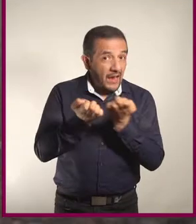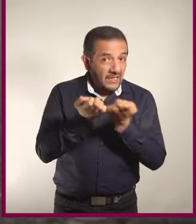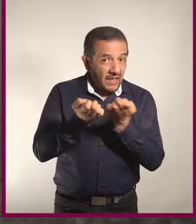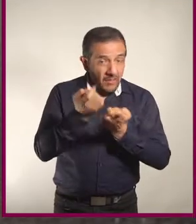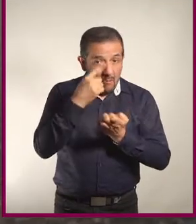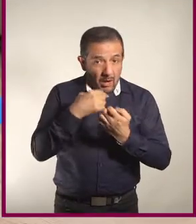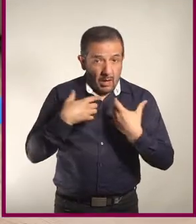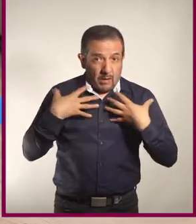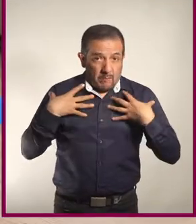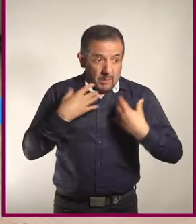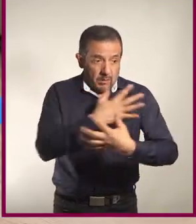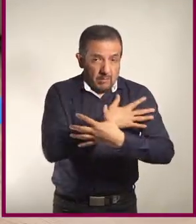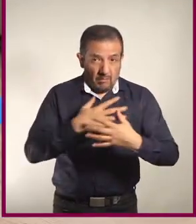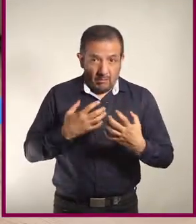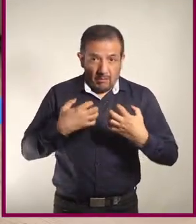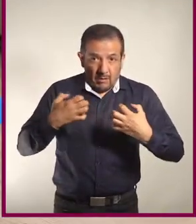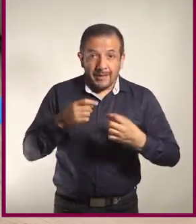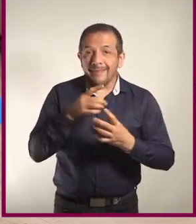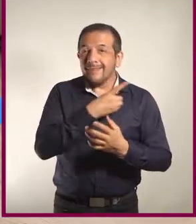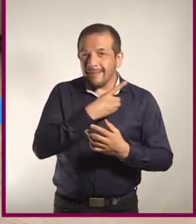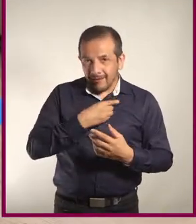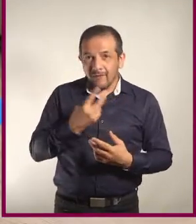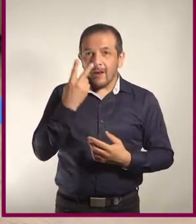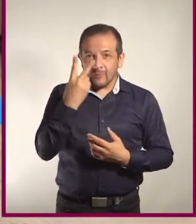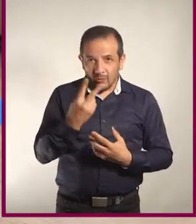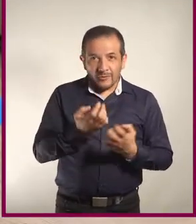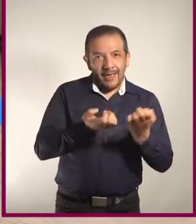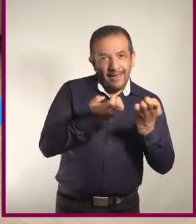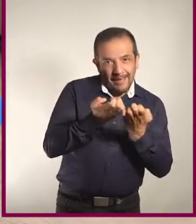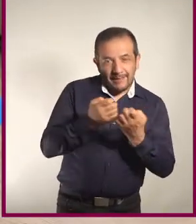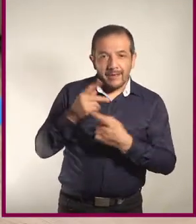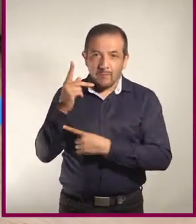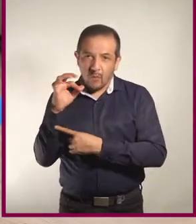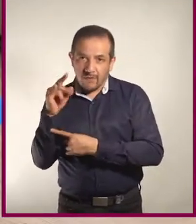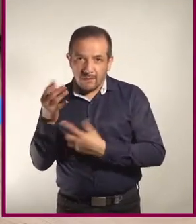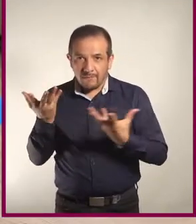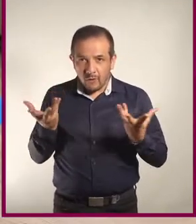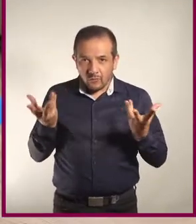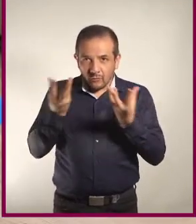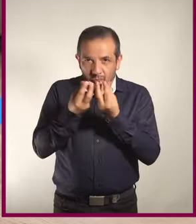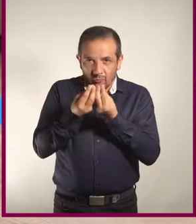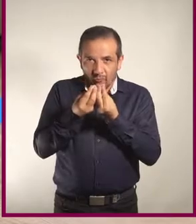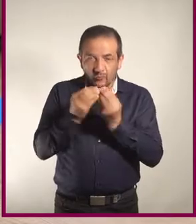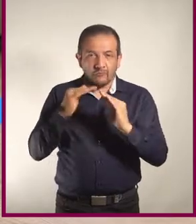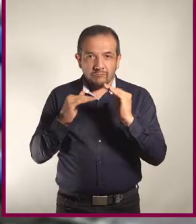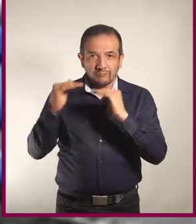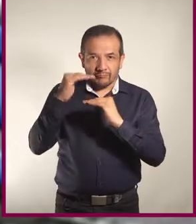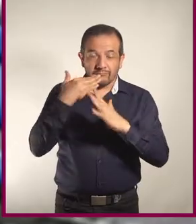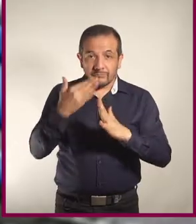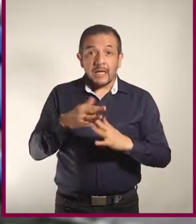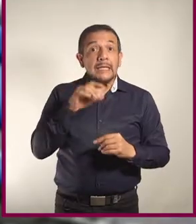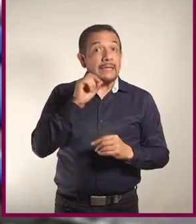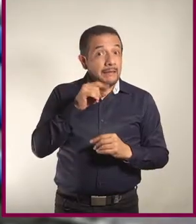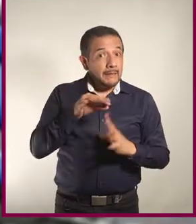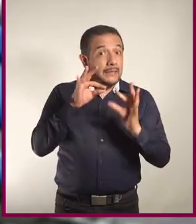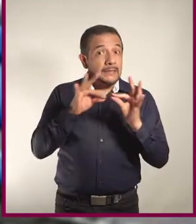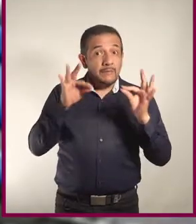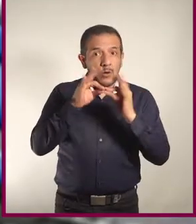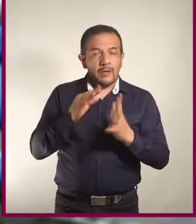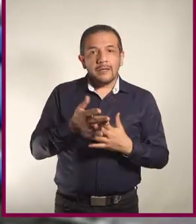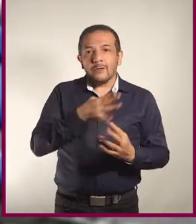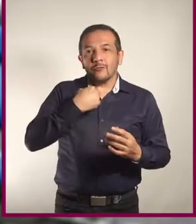ejercitarse no será suficiente para que tus músculos crezcan si no lo acompañas de un consumo de proteína elevada. Además, algo